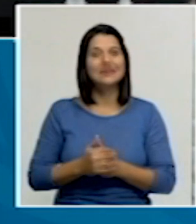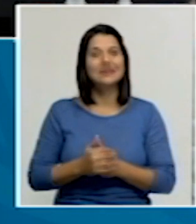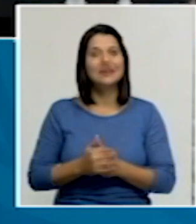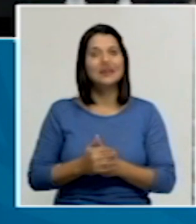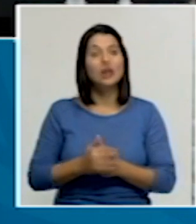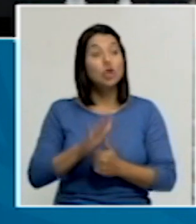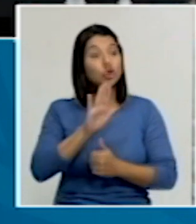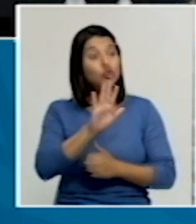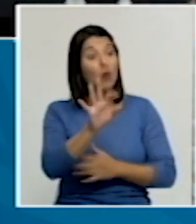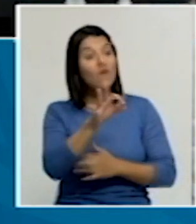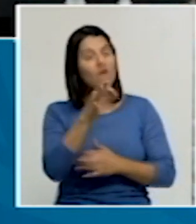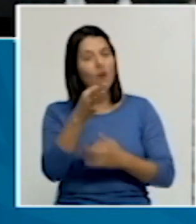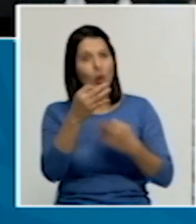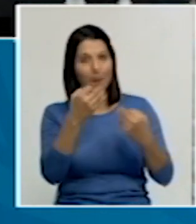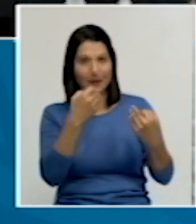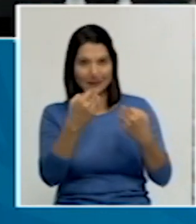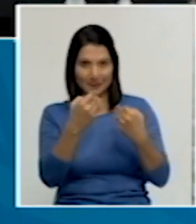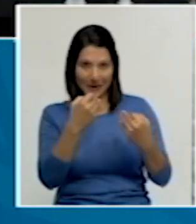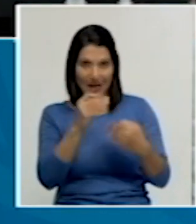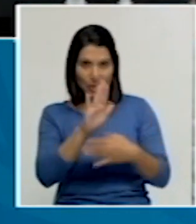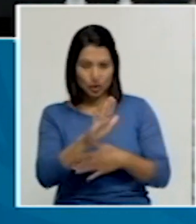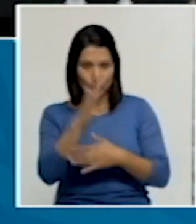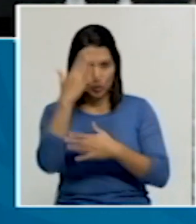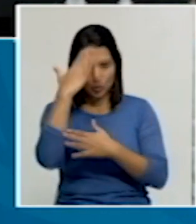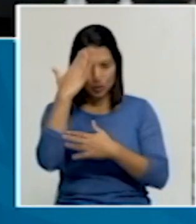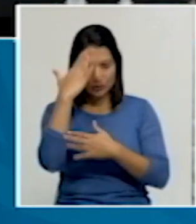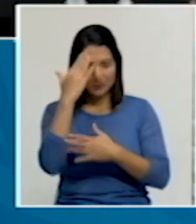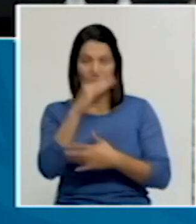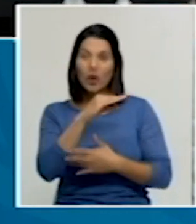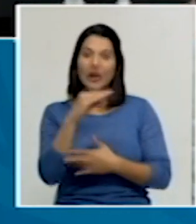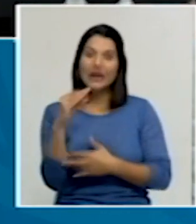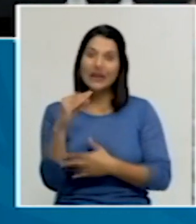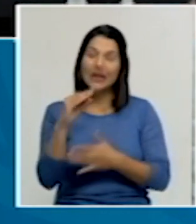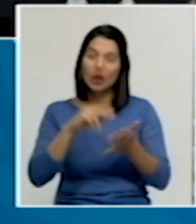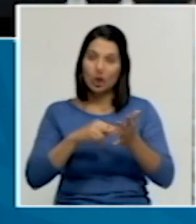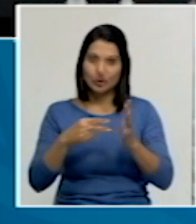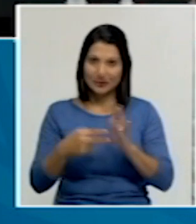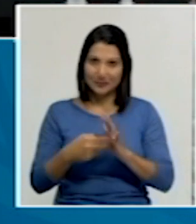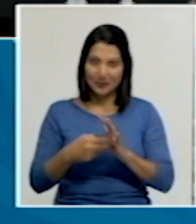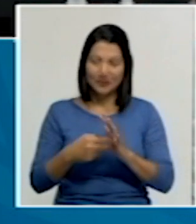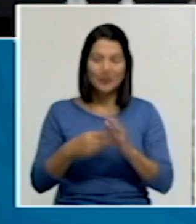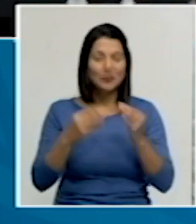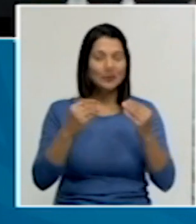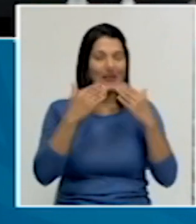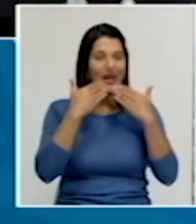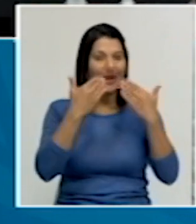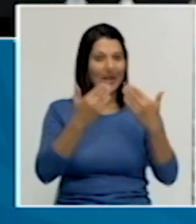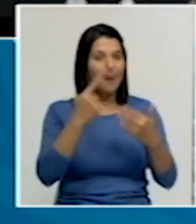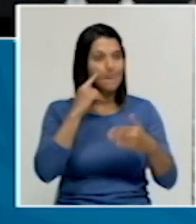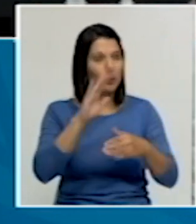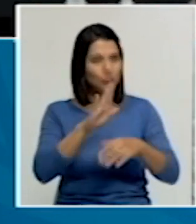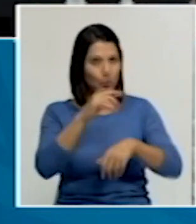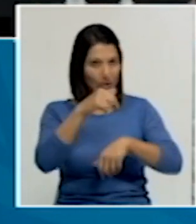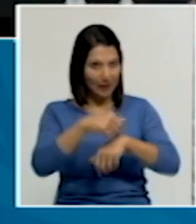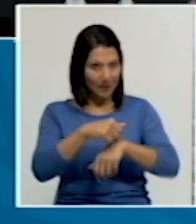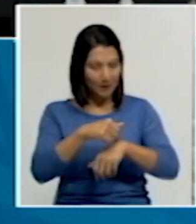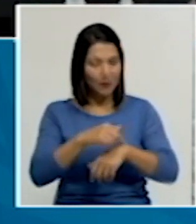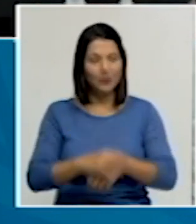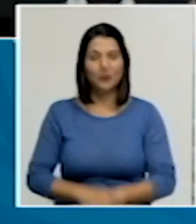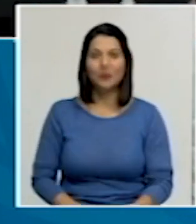la manera en que nos compartió el conocimiento y los conceptos. Le agradezco mucho el tiempo que nos dedicó, don Juan